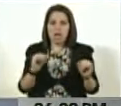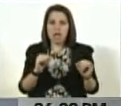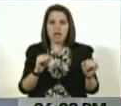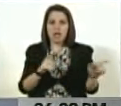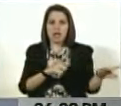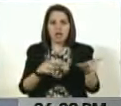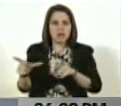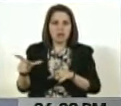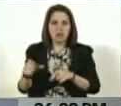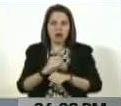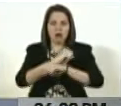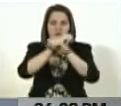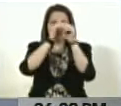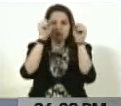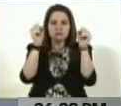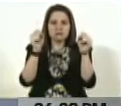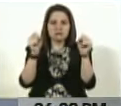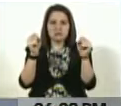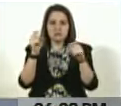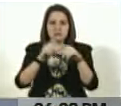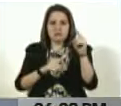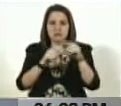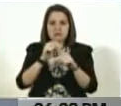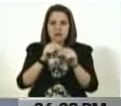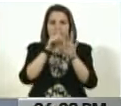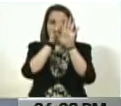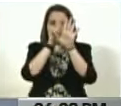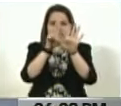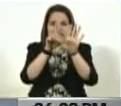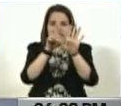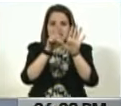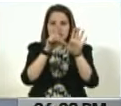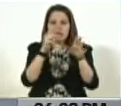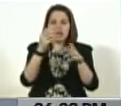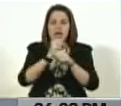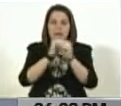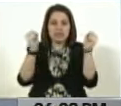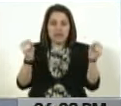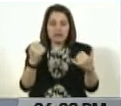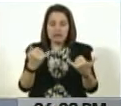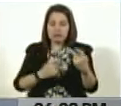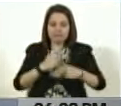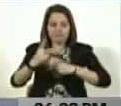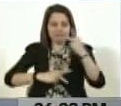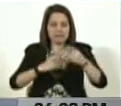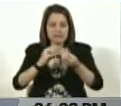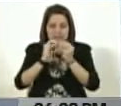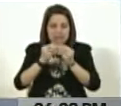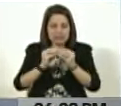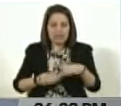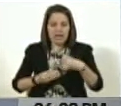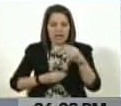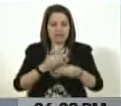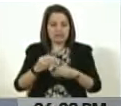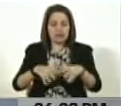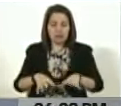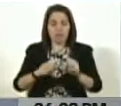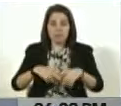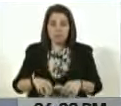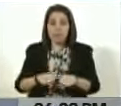primera hora de la mañana, porque nosotros a partir de las 6 de la mañana ya estamos produciendo el pan, le tenemos sus panes ya